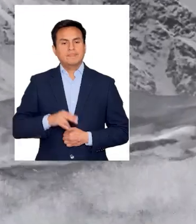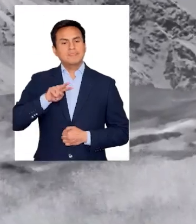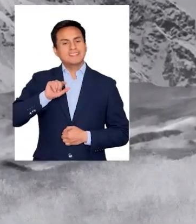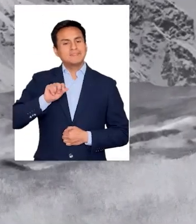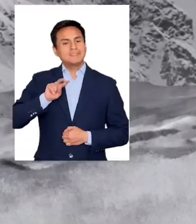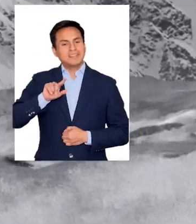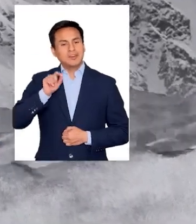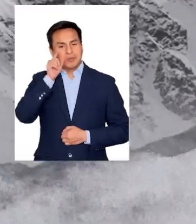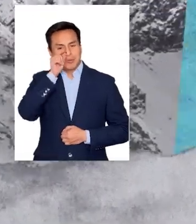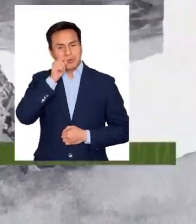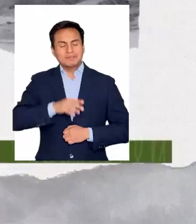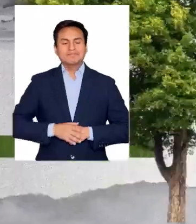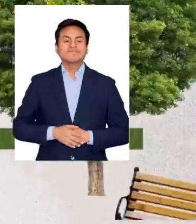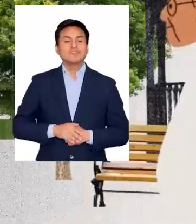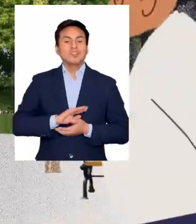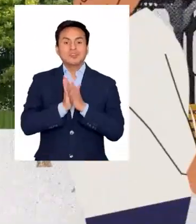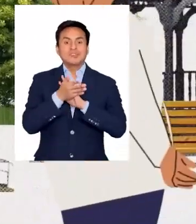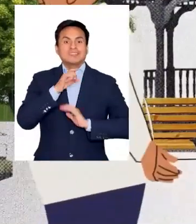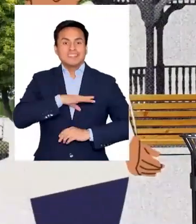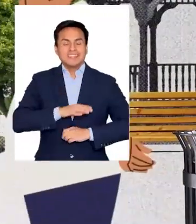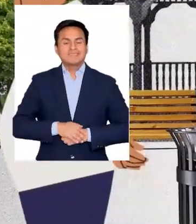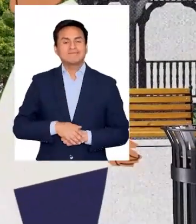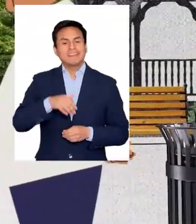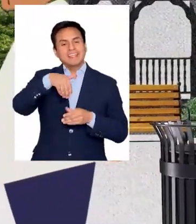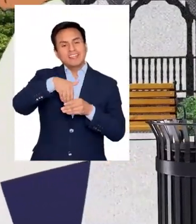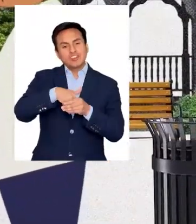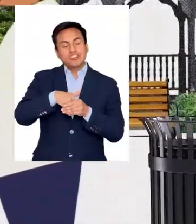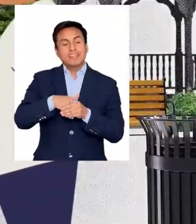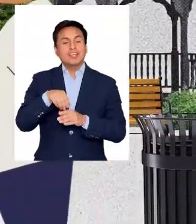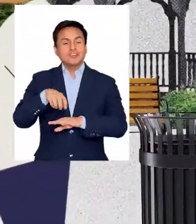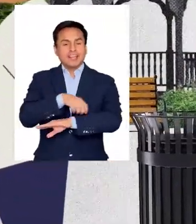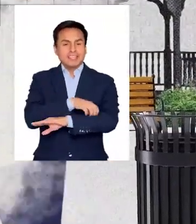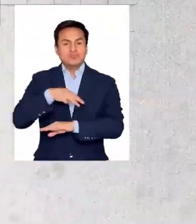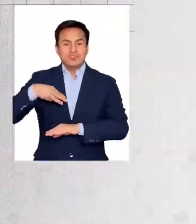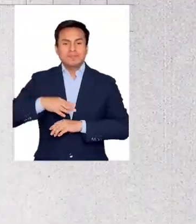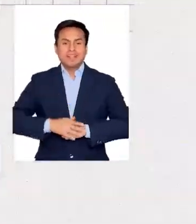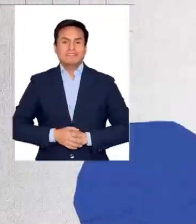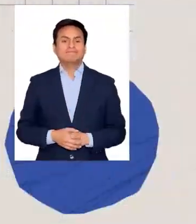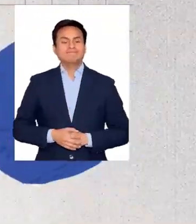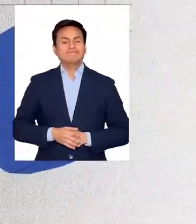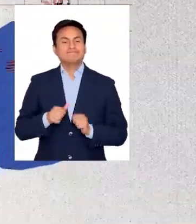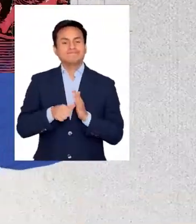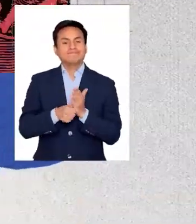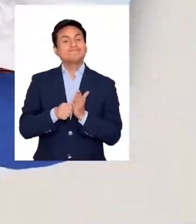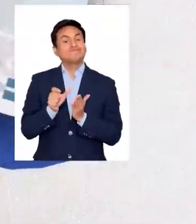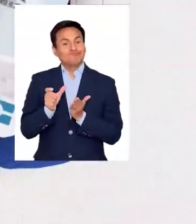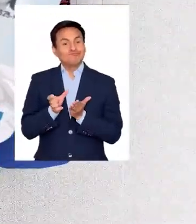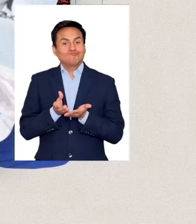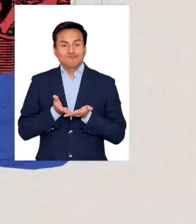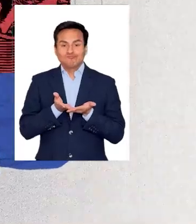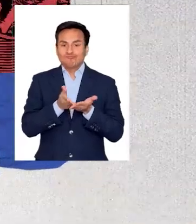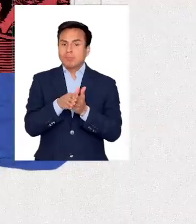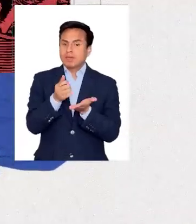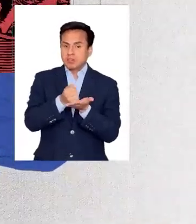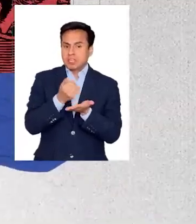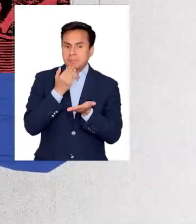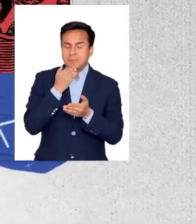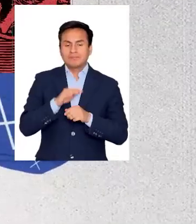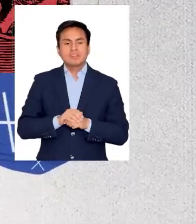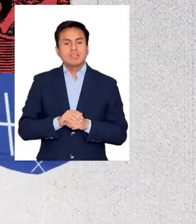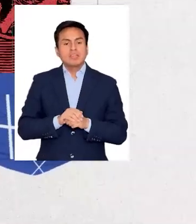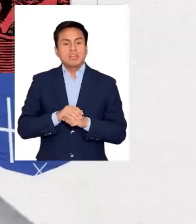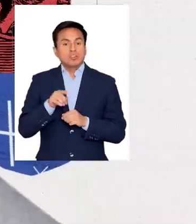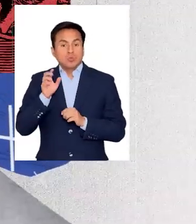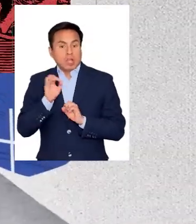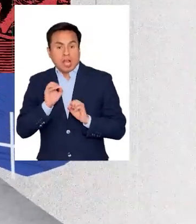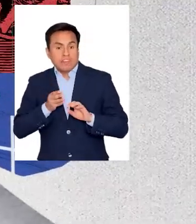Este 26 y 27 de octubre, en todo Chile, son las elecciones regionales y municipales. Tienes que llevar tu cédula de identidad o pasaporte. Sin ellos,